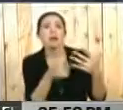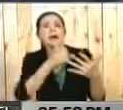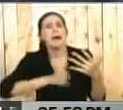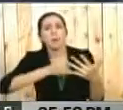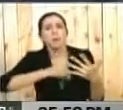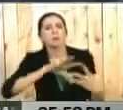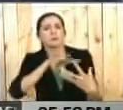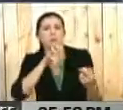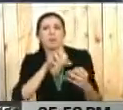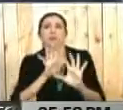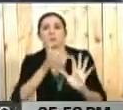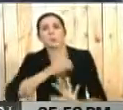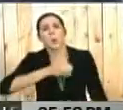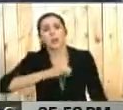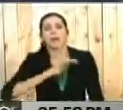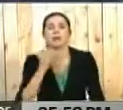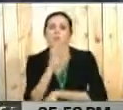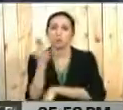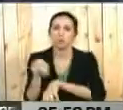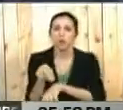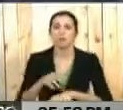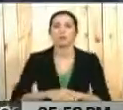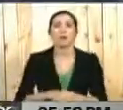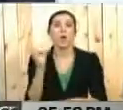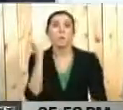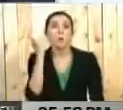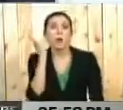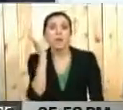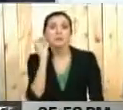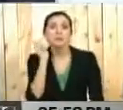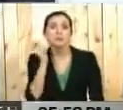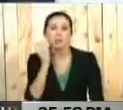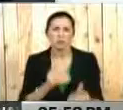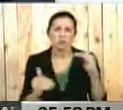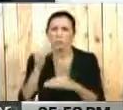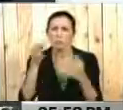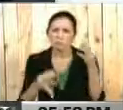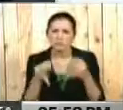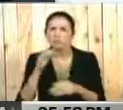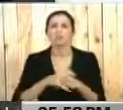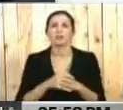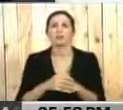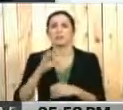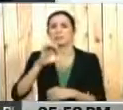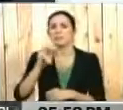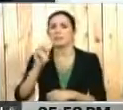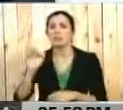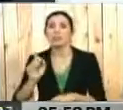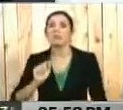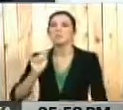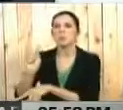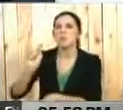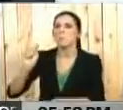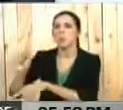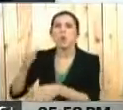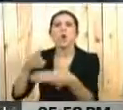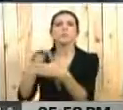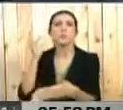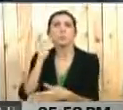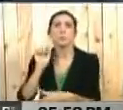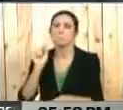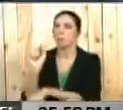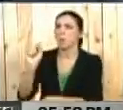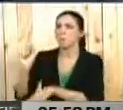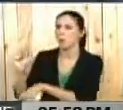muy concentrado en las mujeres del Tribunal Supremo, del Consejo Nacional Electoral, en el Ministerio Público. Yo no